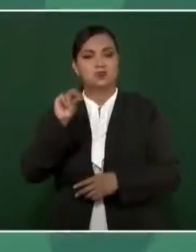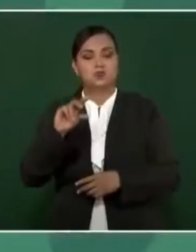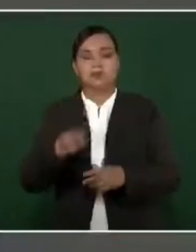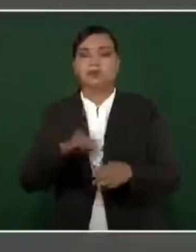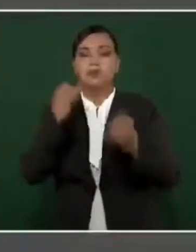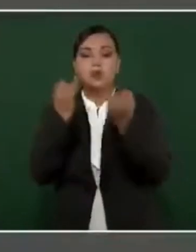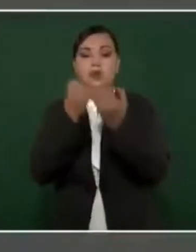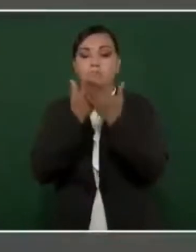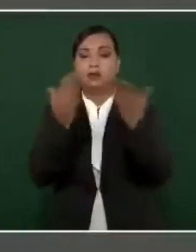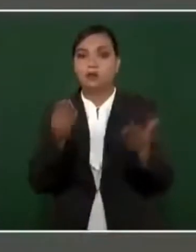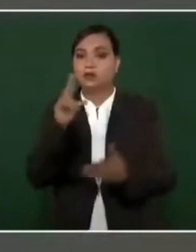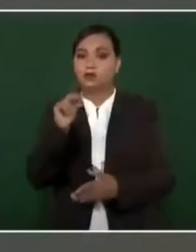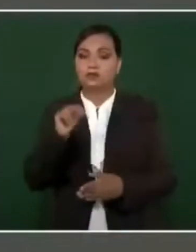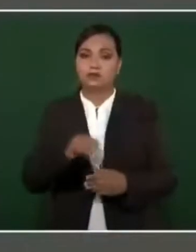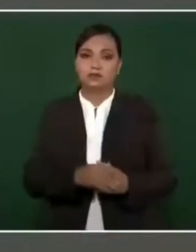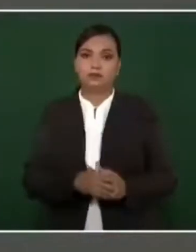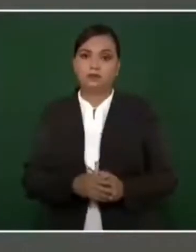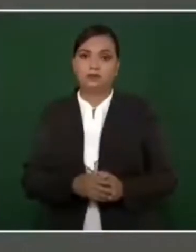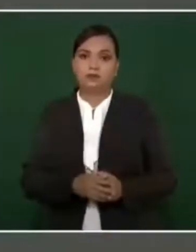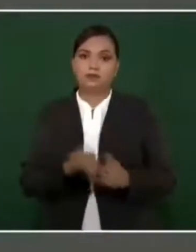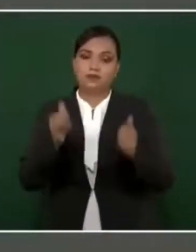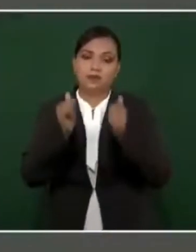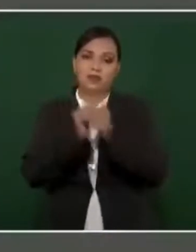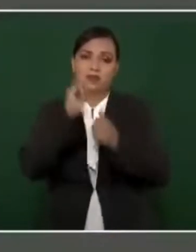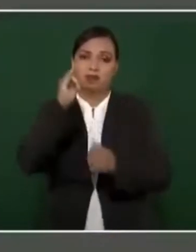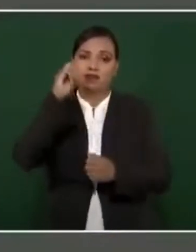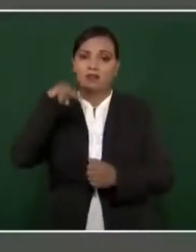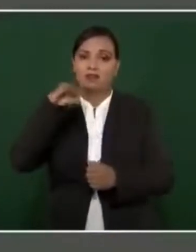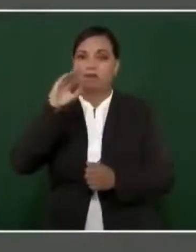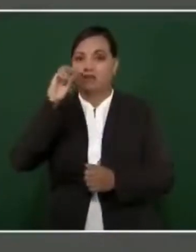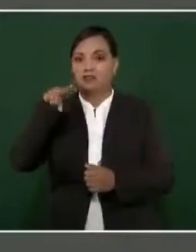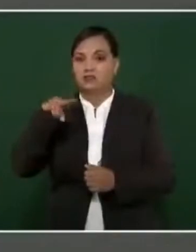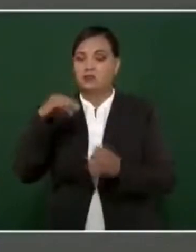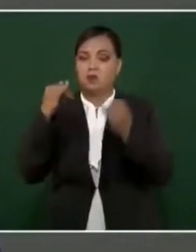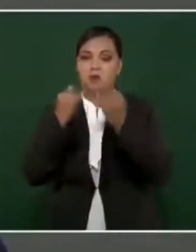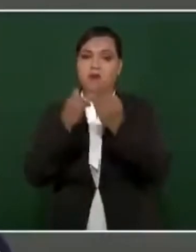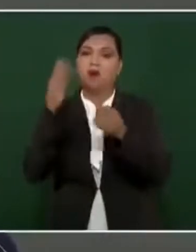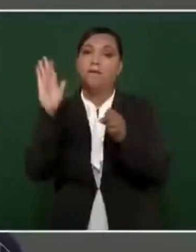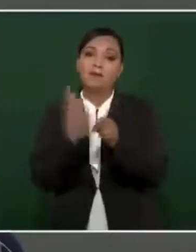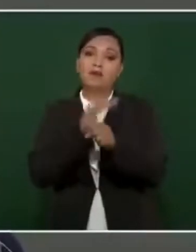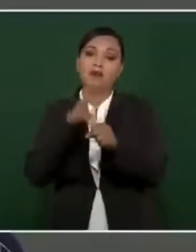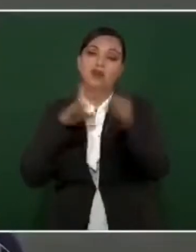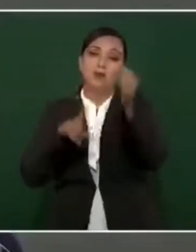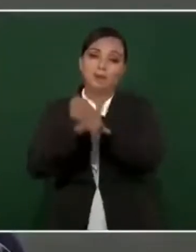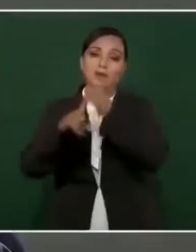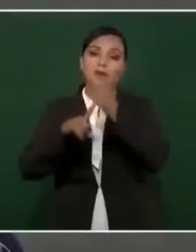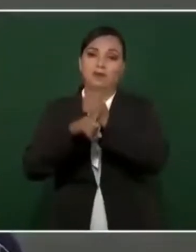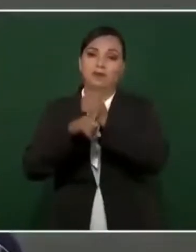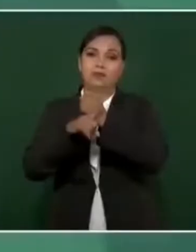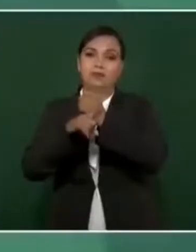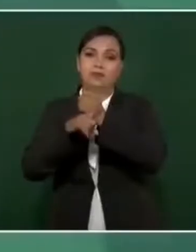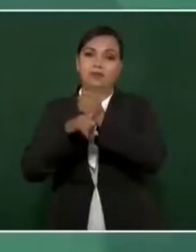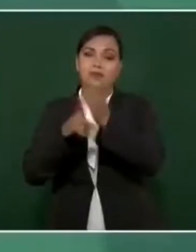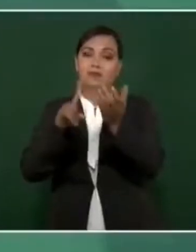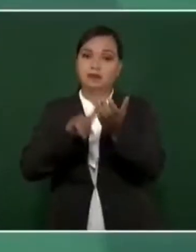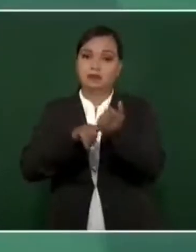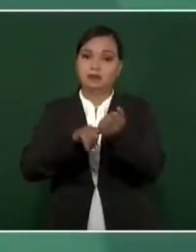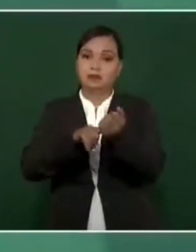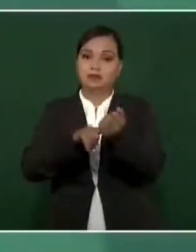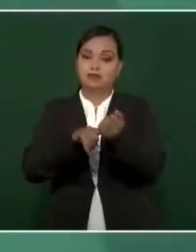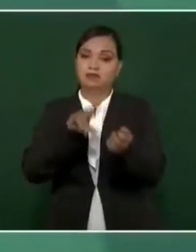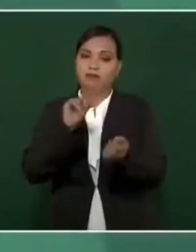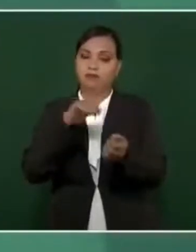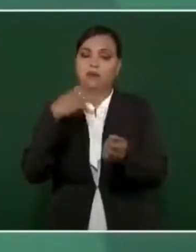ver con un problema interno, es la guerra de Rusia y Ucrania